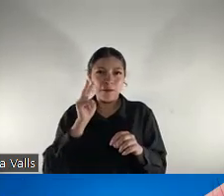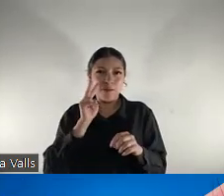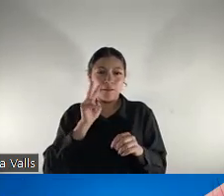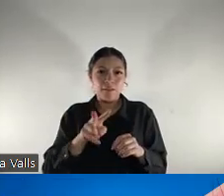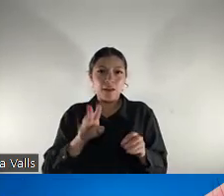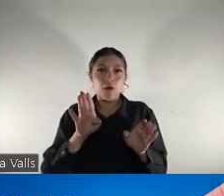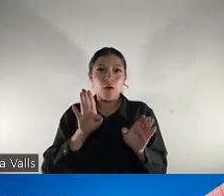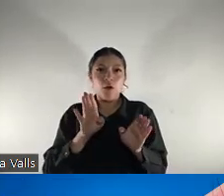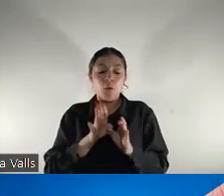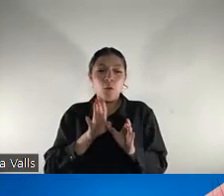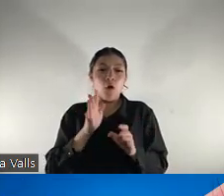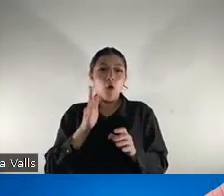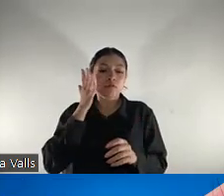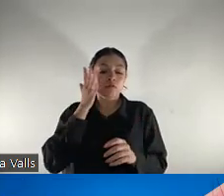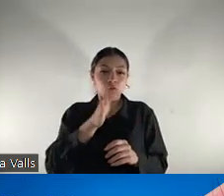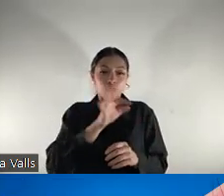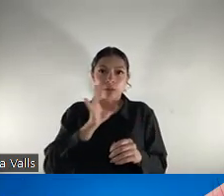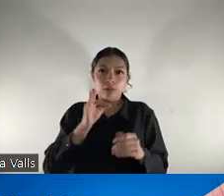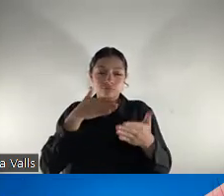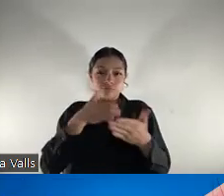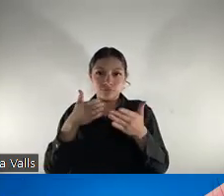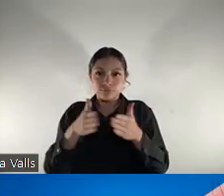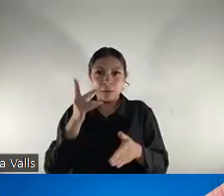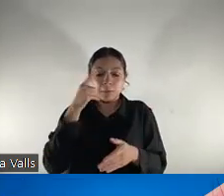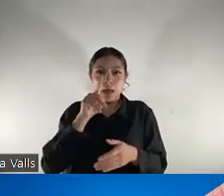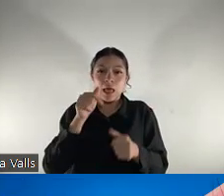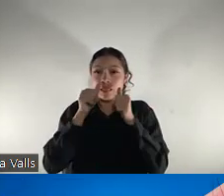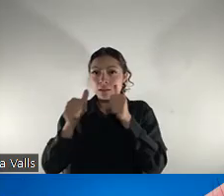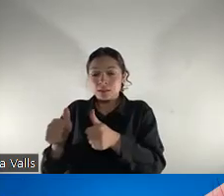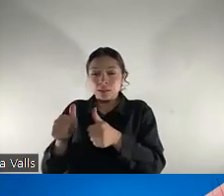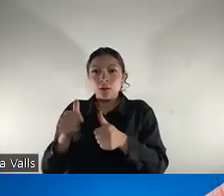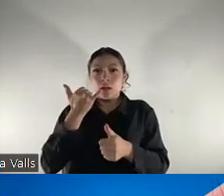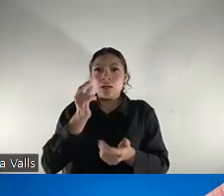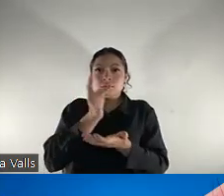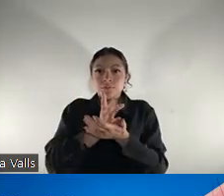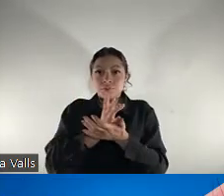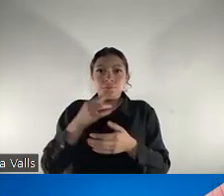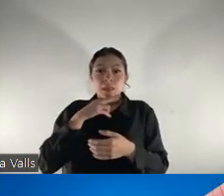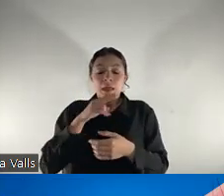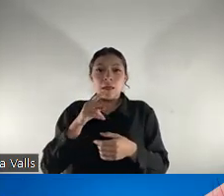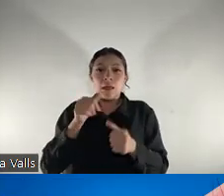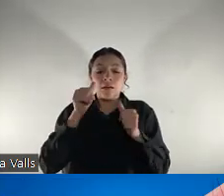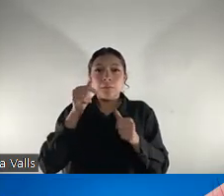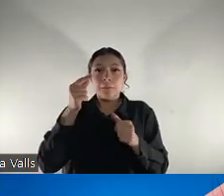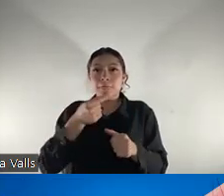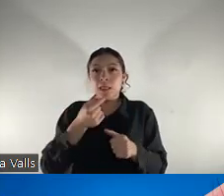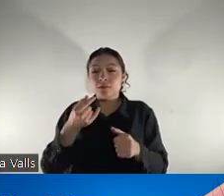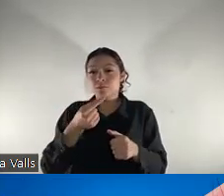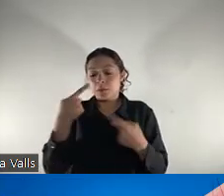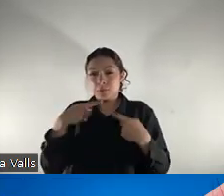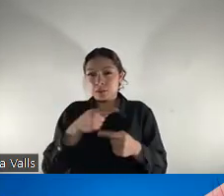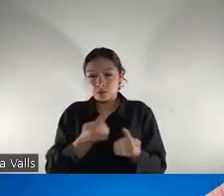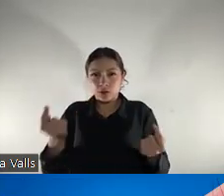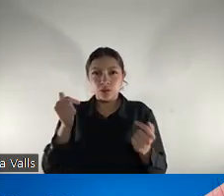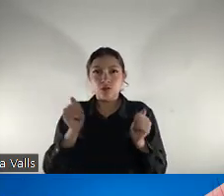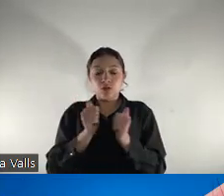de lograr ese acceso a la atención, al diagnóstico, a la intervención de las personas con trastornos del neurodesarrollo